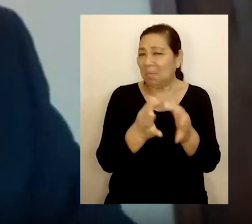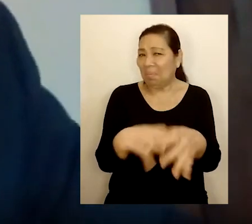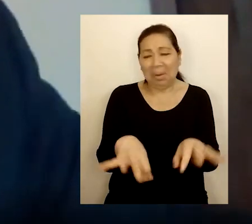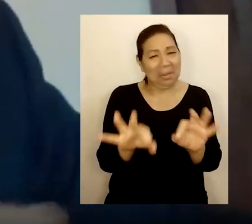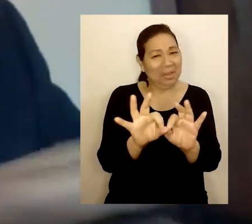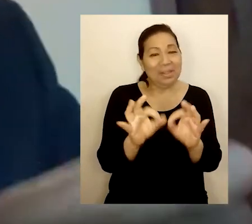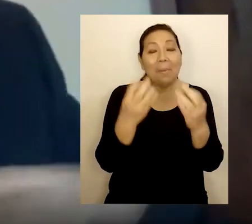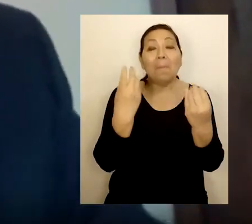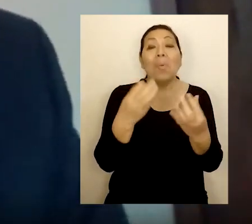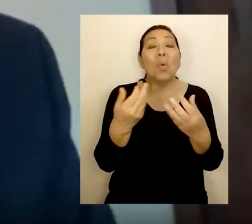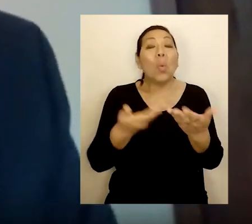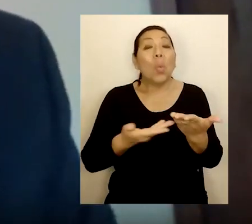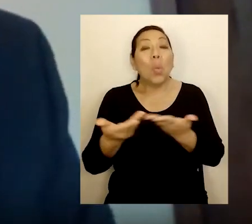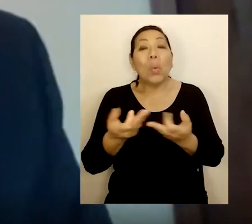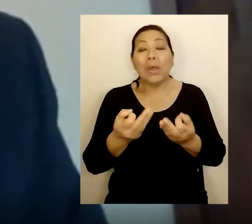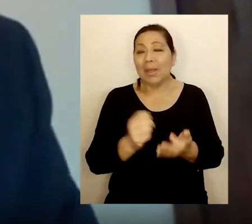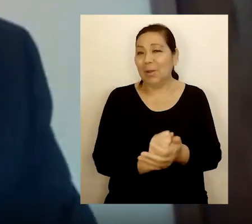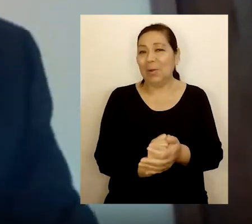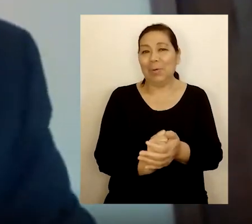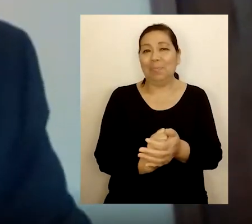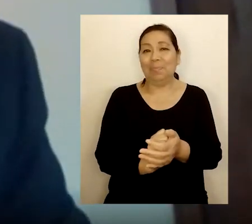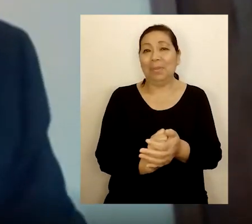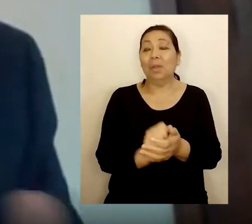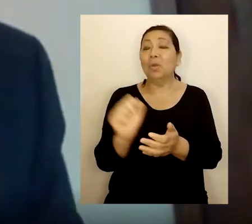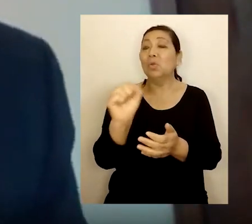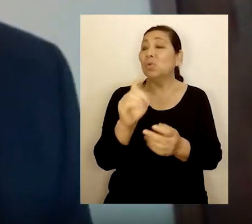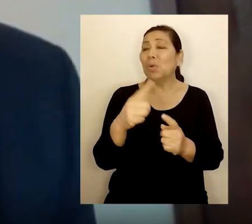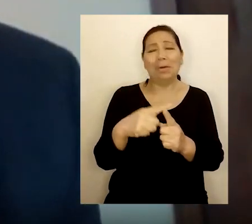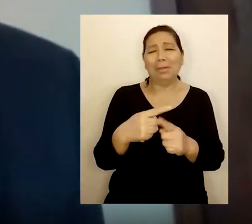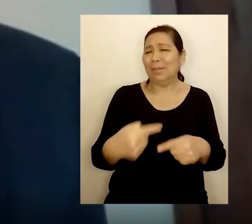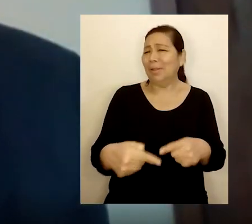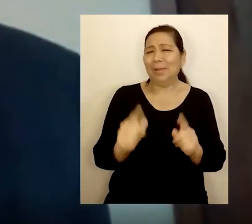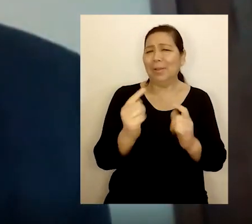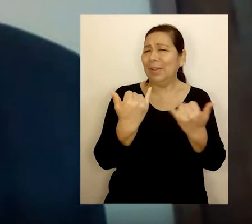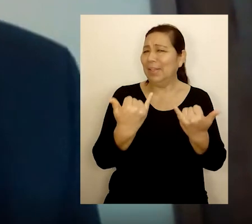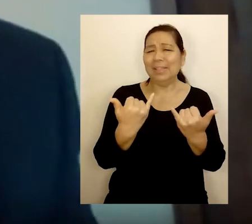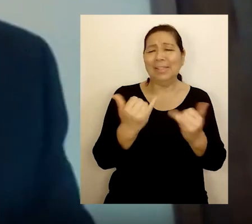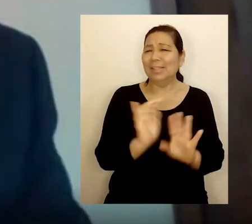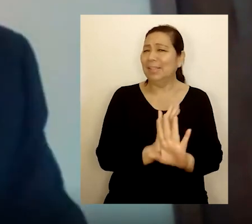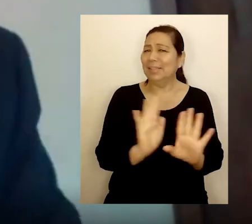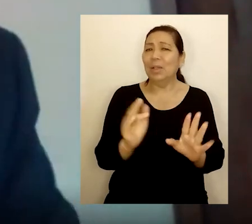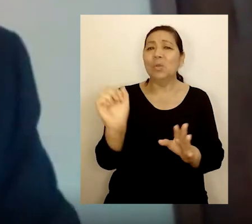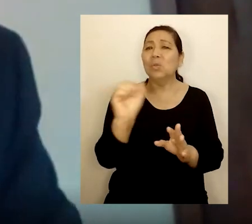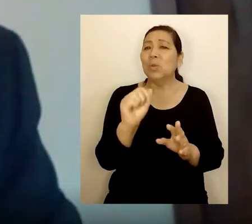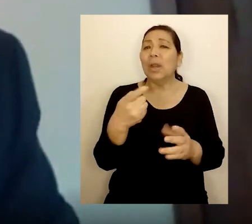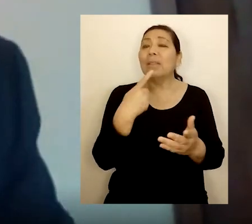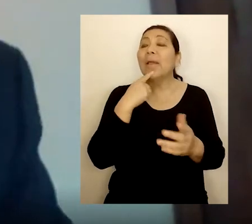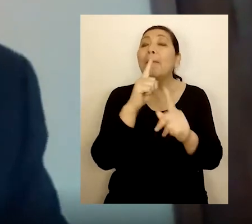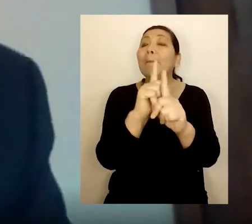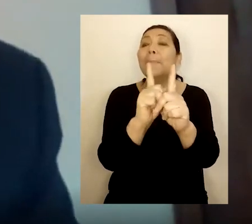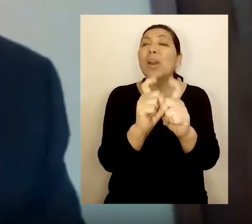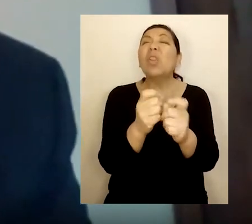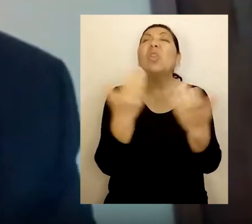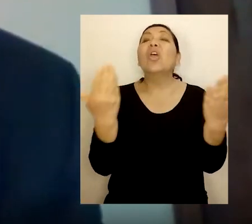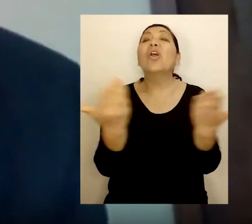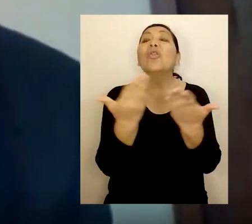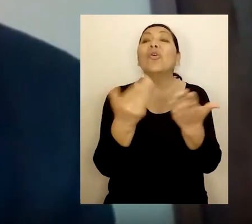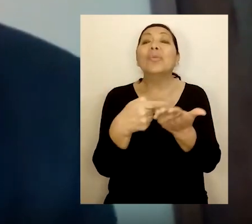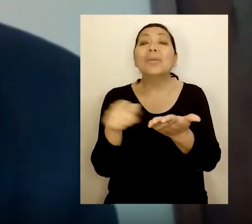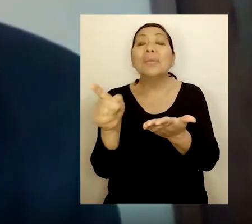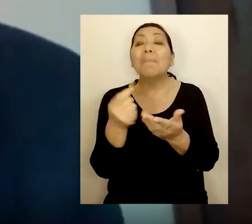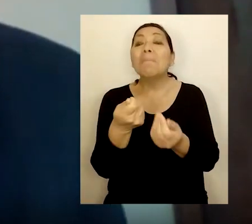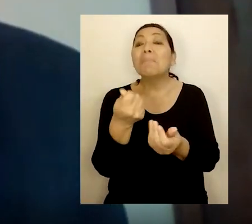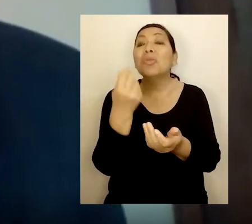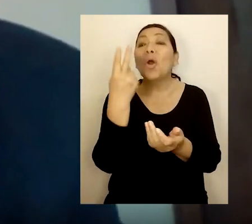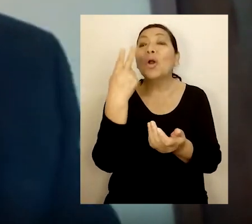importancia, es por juego de cuentas. La SUNAT no está discutiendo eso. La SUNAT no está preguntando de dónde